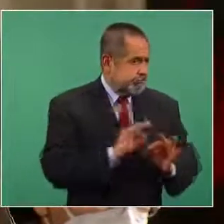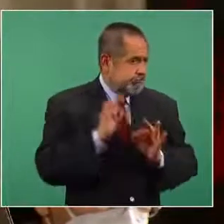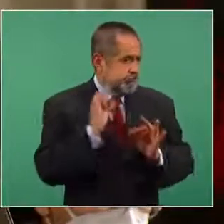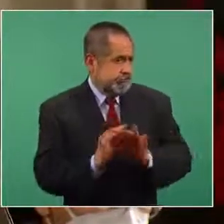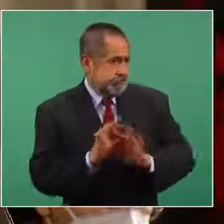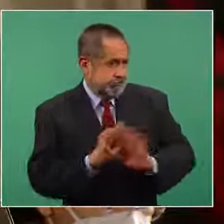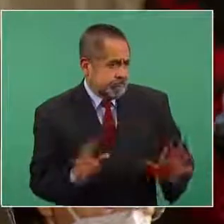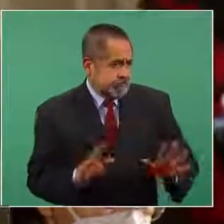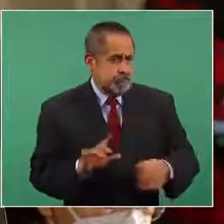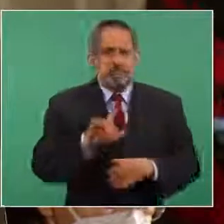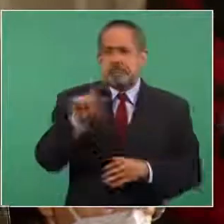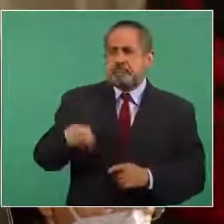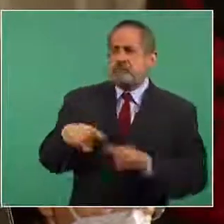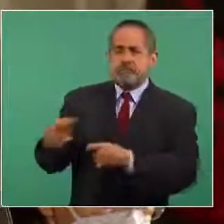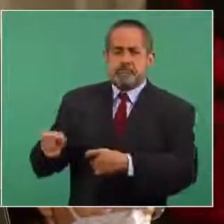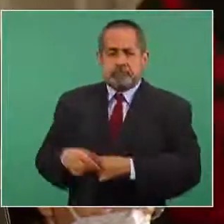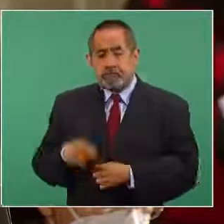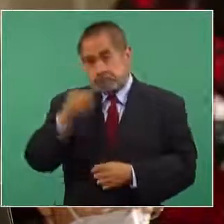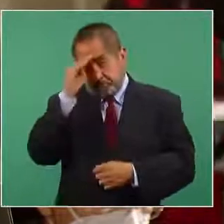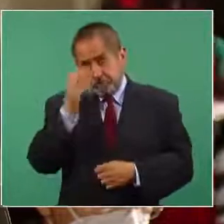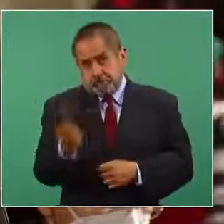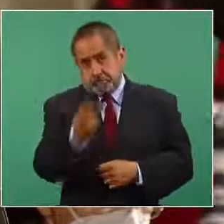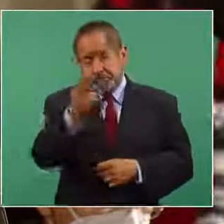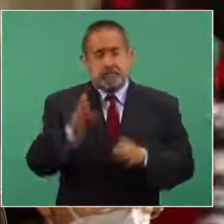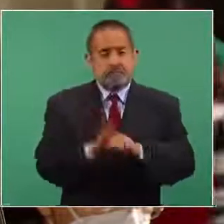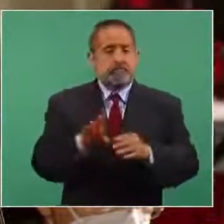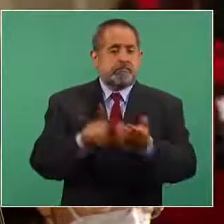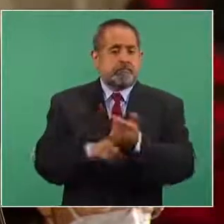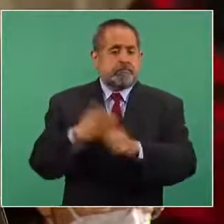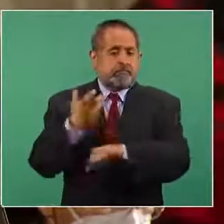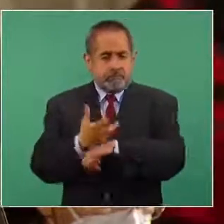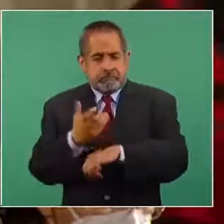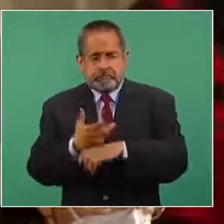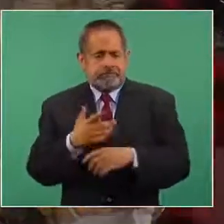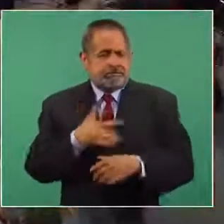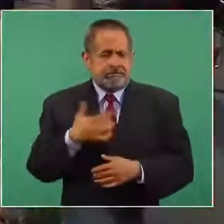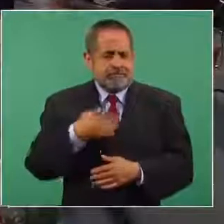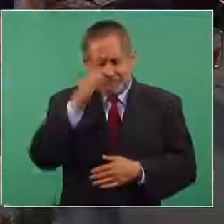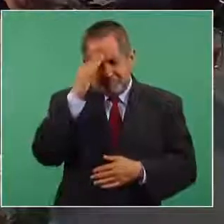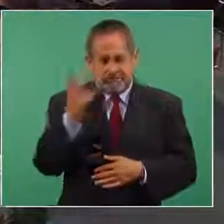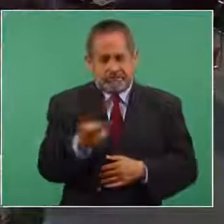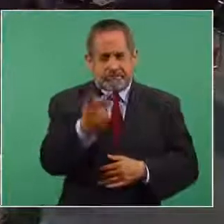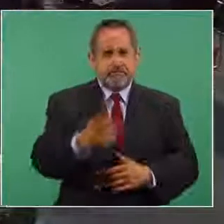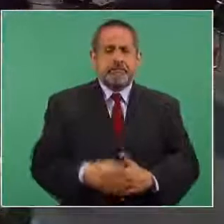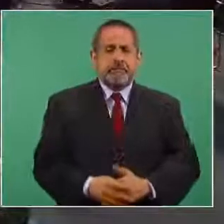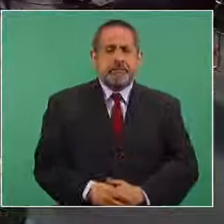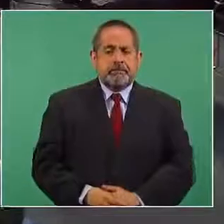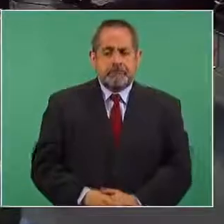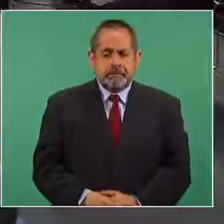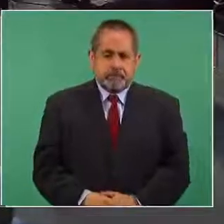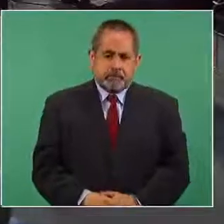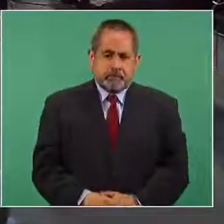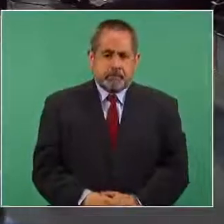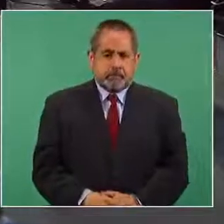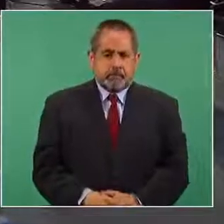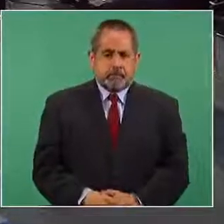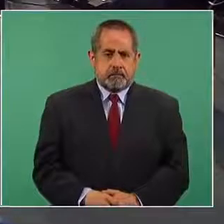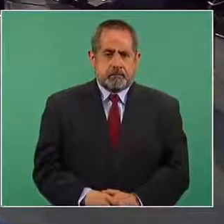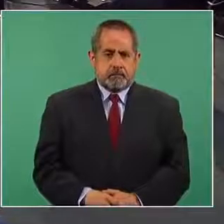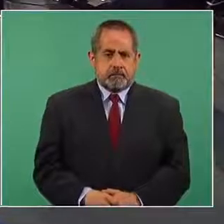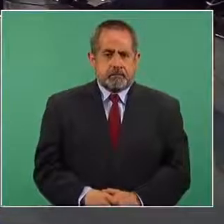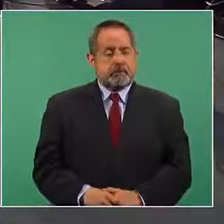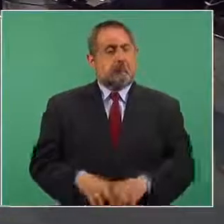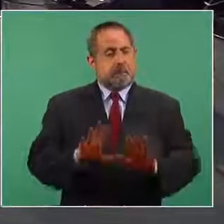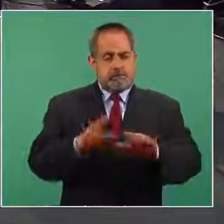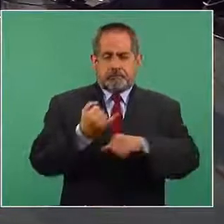hubiera cooperación más adelante en términos de la vacuna con Estados Unidos? Bueno, informarle al